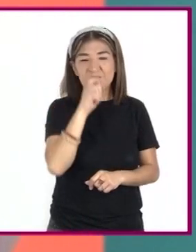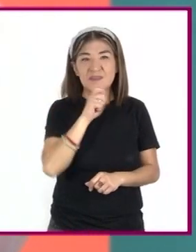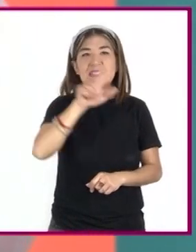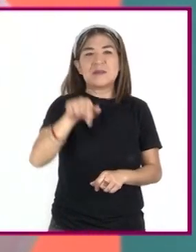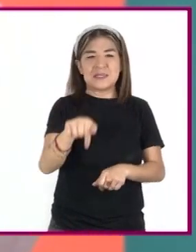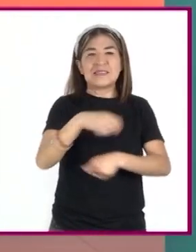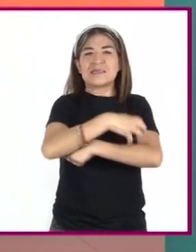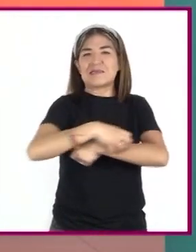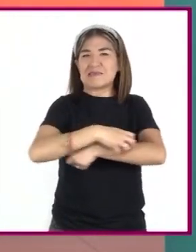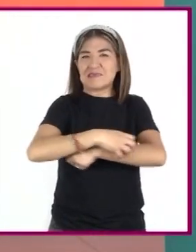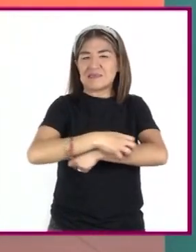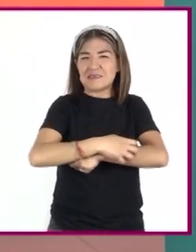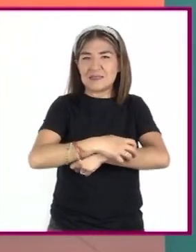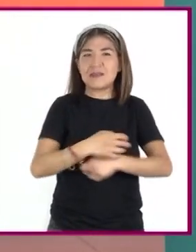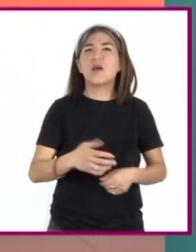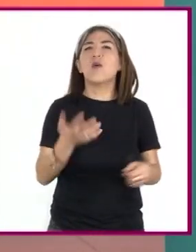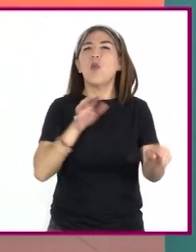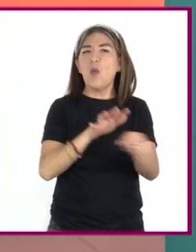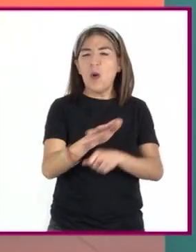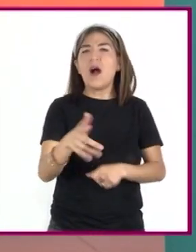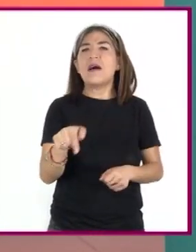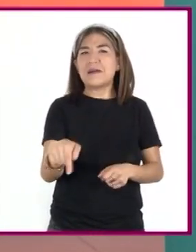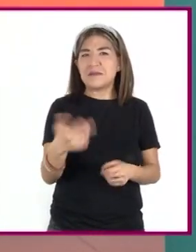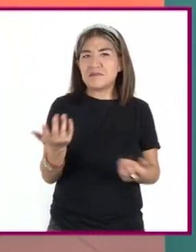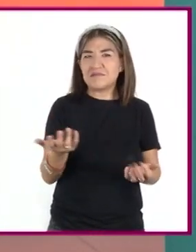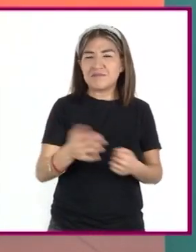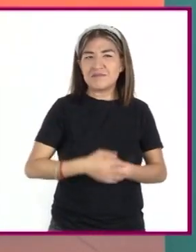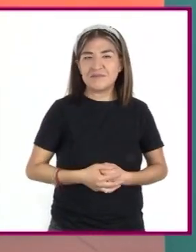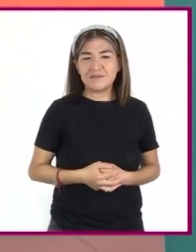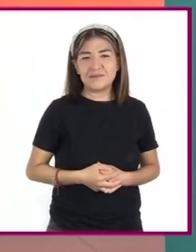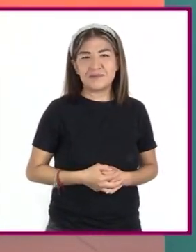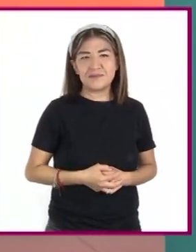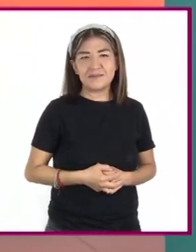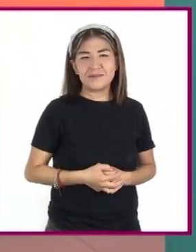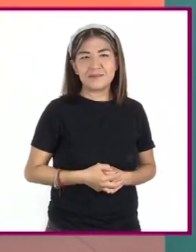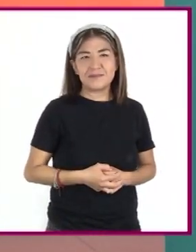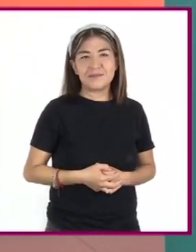dermatitis. ¿Cuál organismo puede ser?